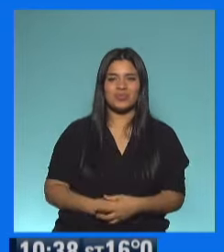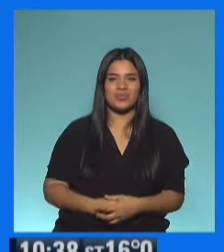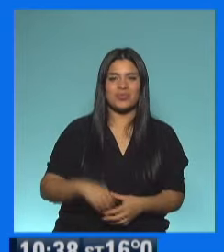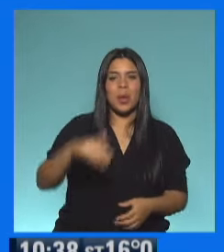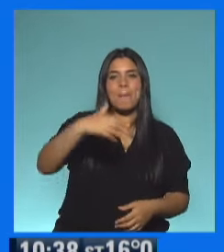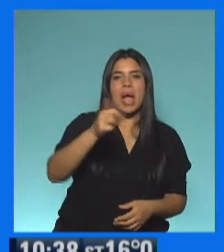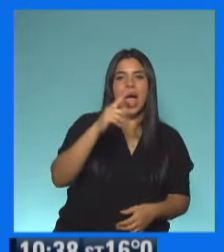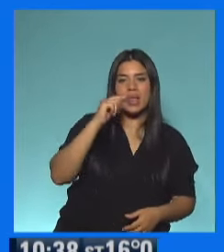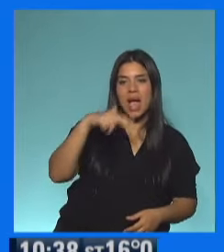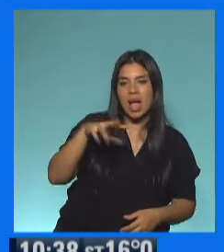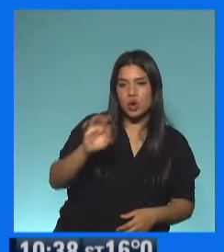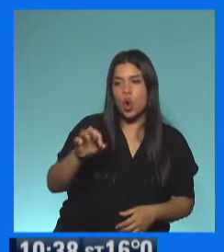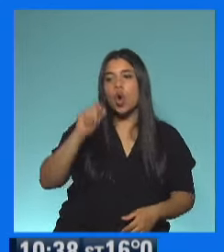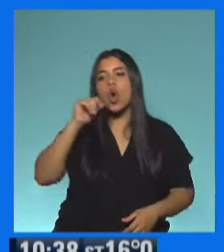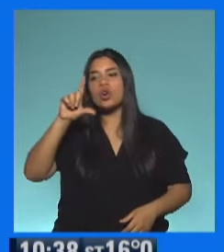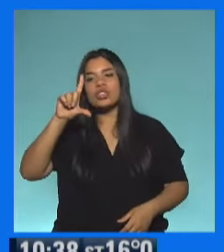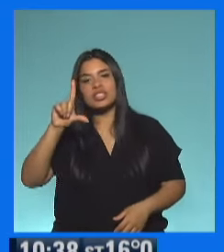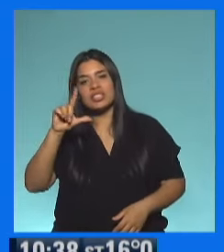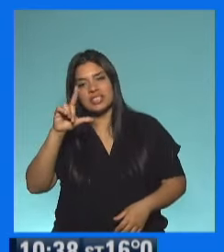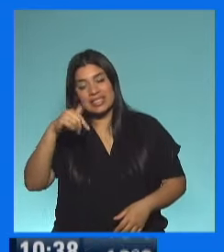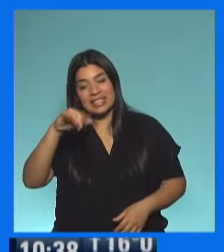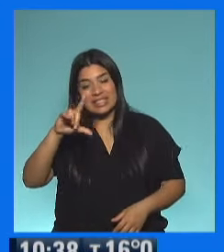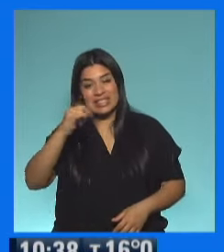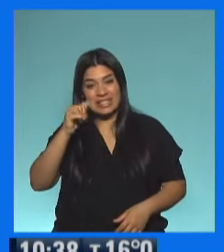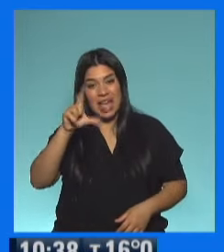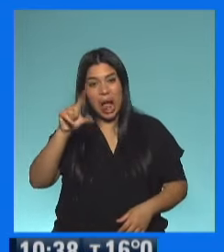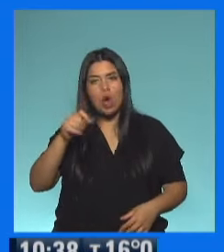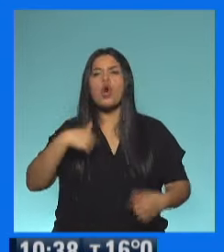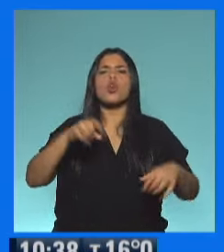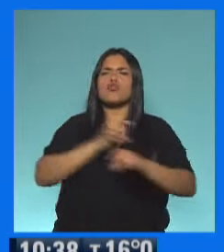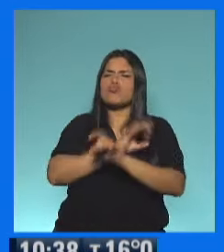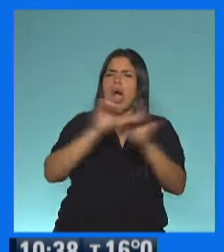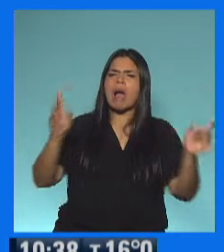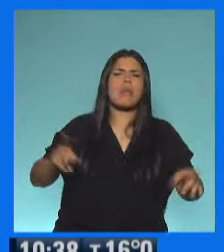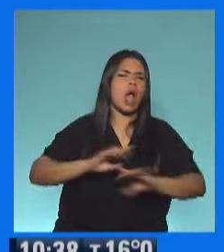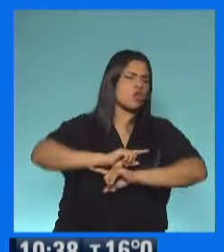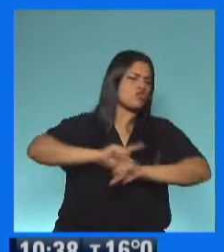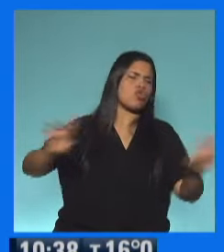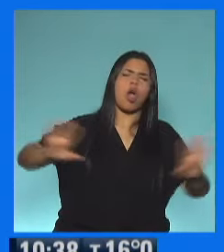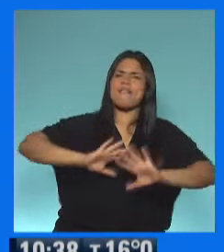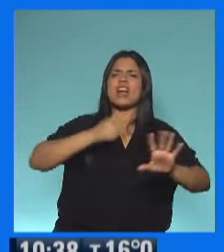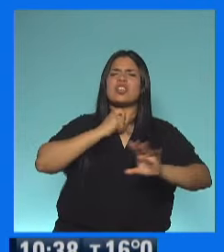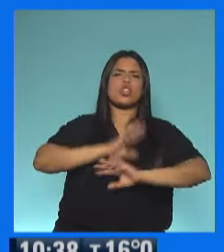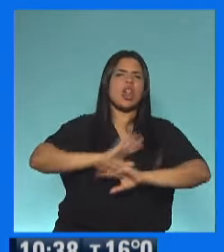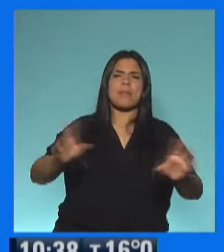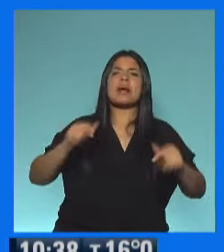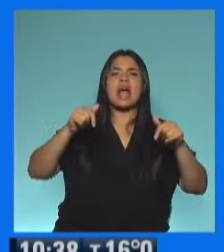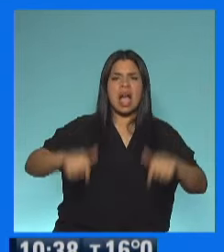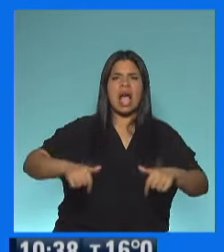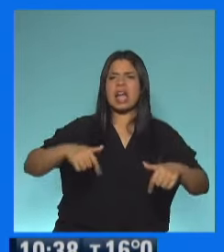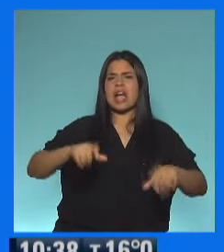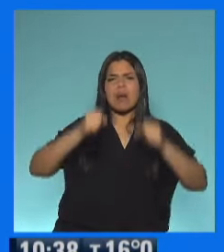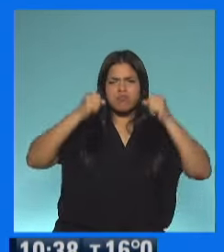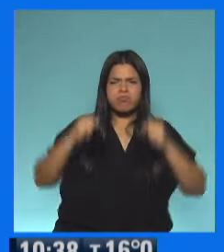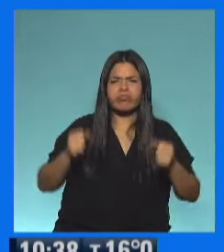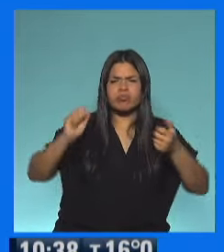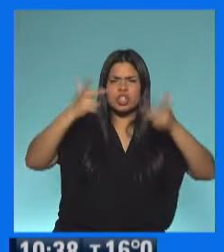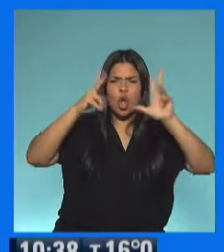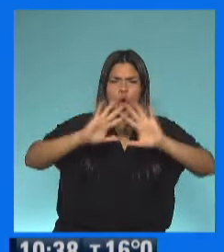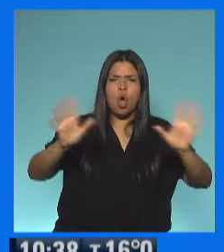Mariano y Gonzalo. No queremos más pandemia. No se enoja. Esta murga se la banca y nunca afloja. Ya se sabe la letra.